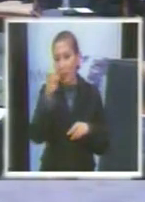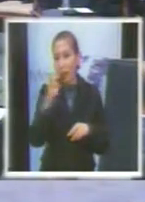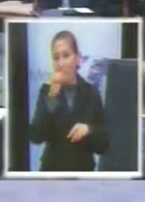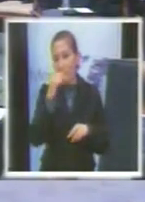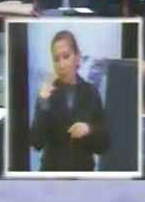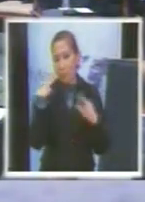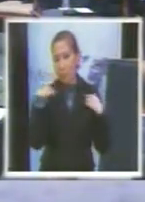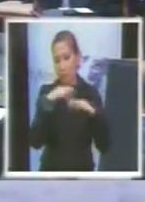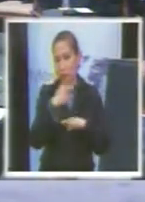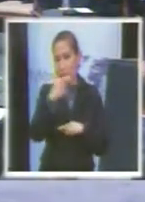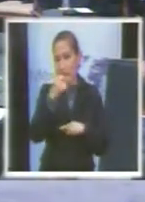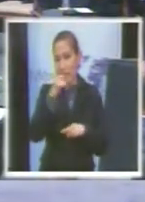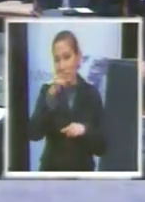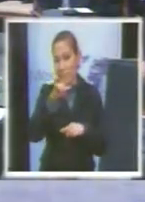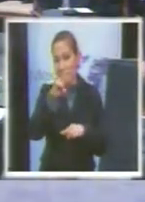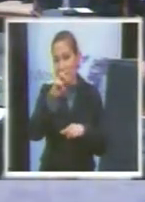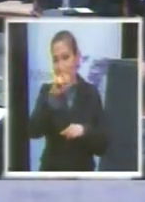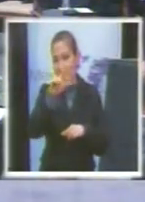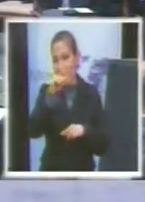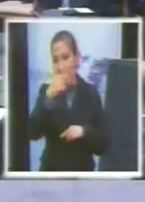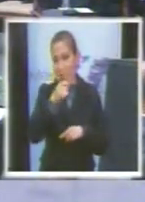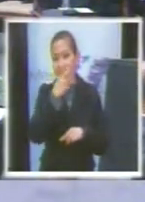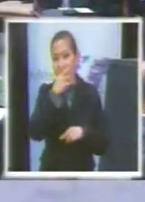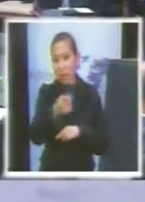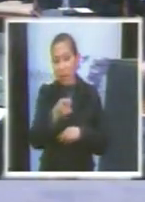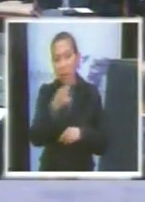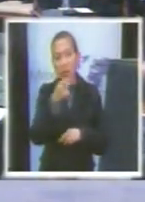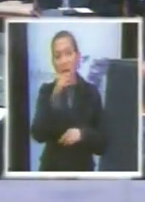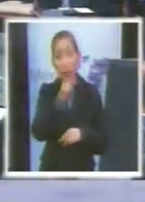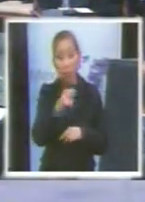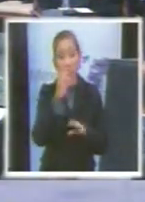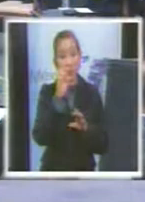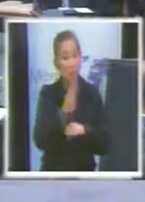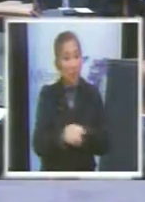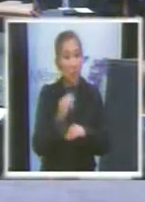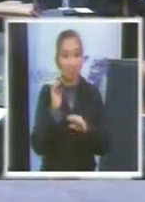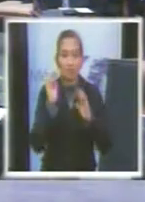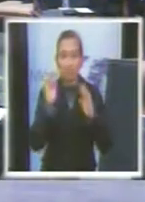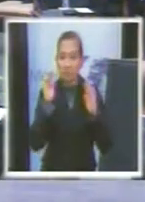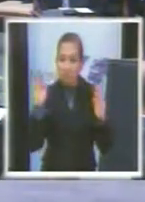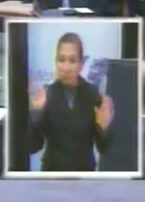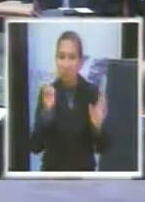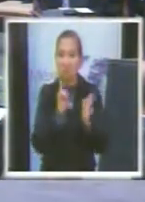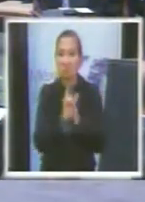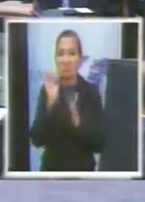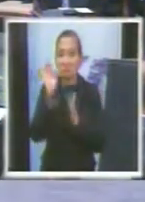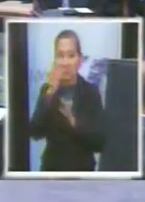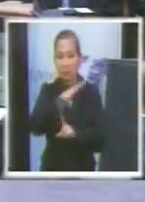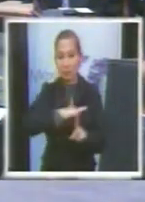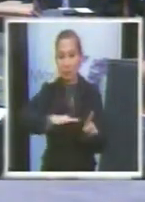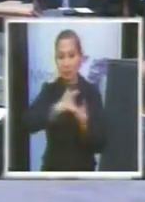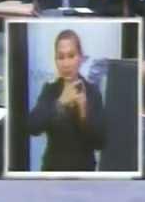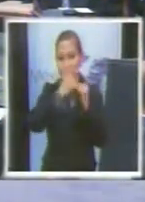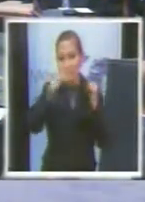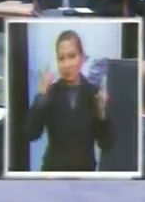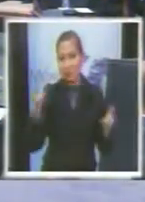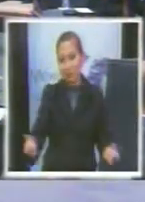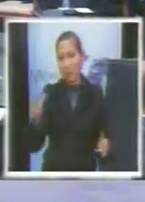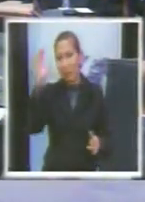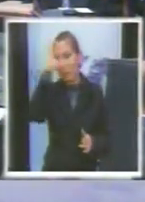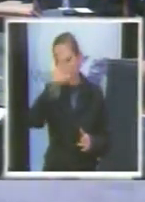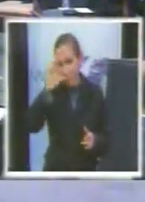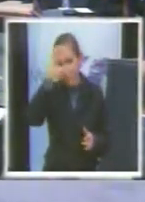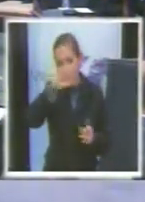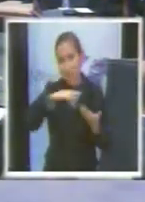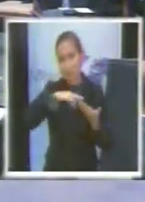Gil Villegas acaba de situar de una manera impecable el contexto histórico y cultural